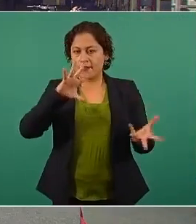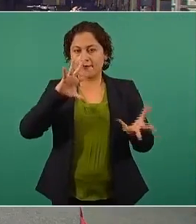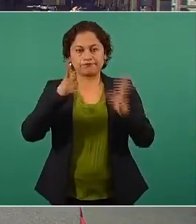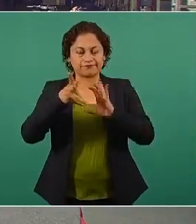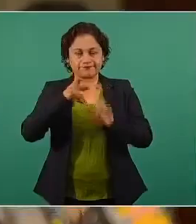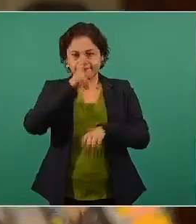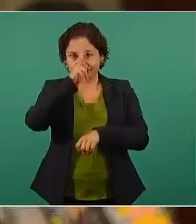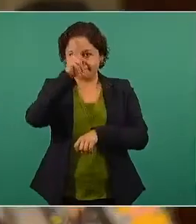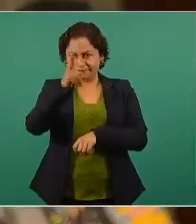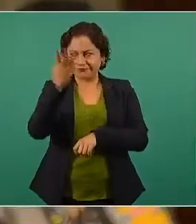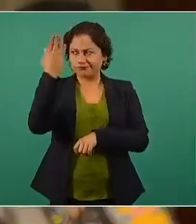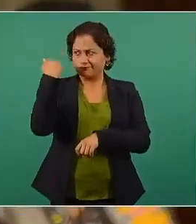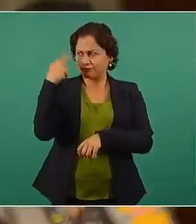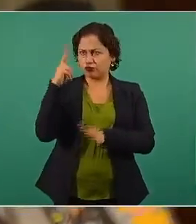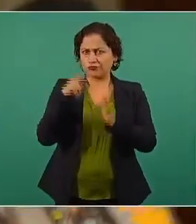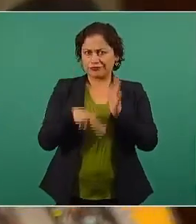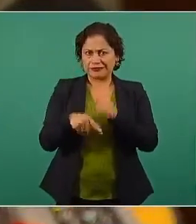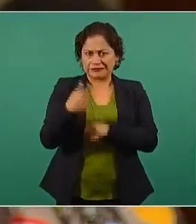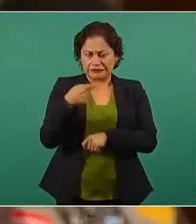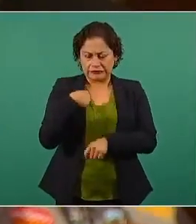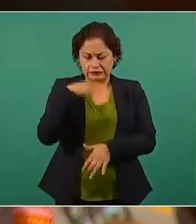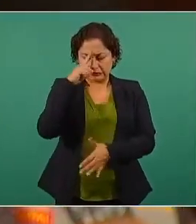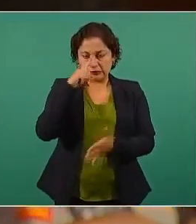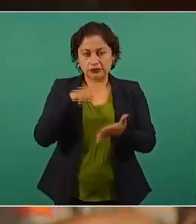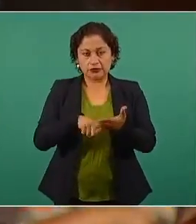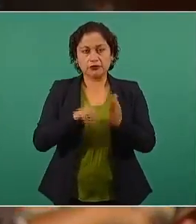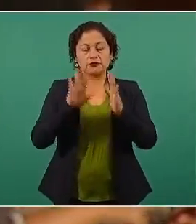yo desde 2007, y